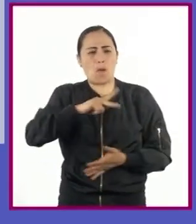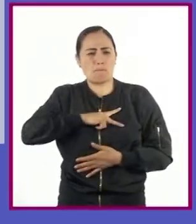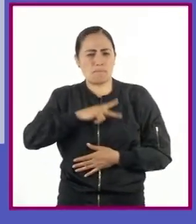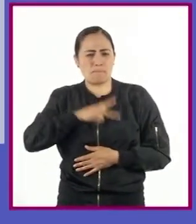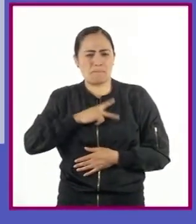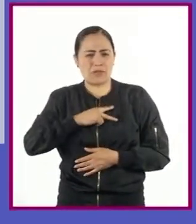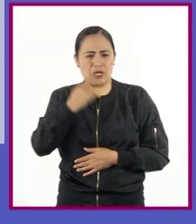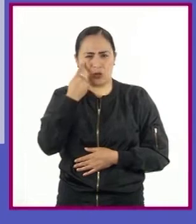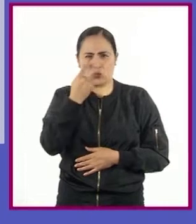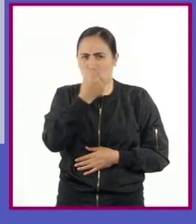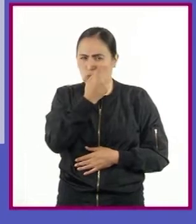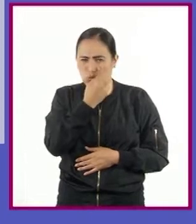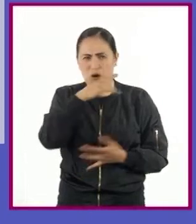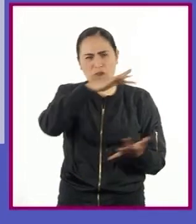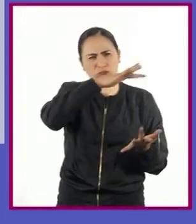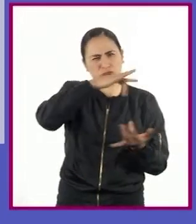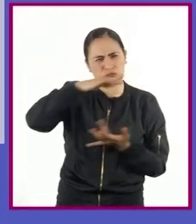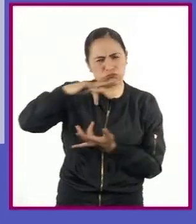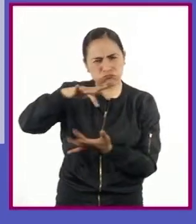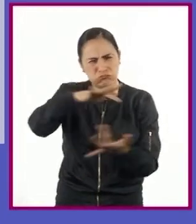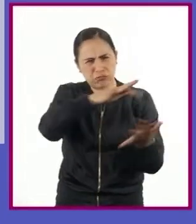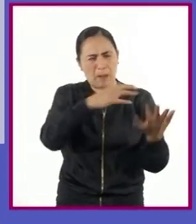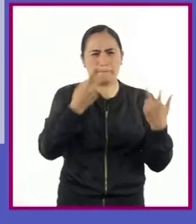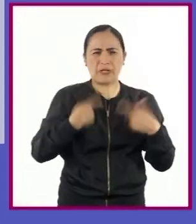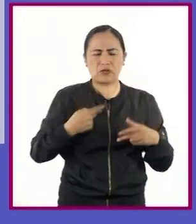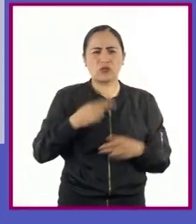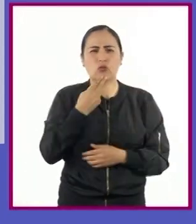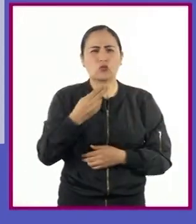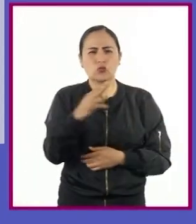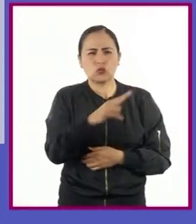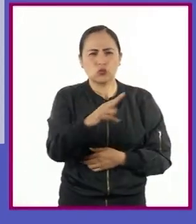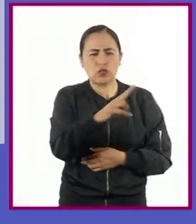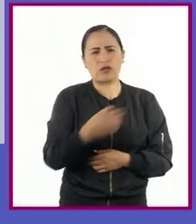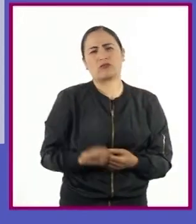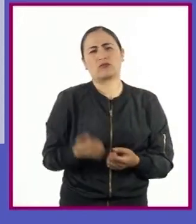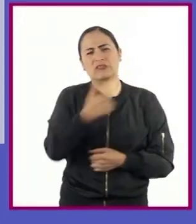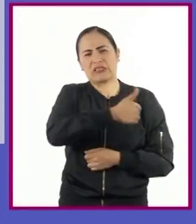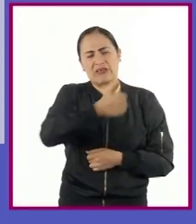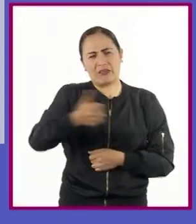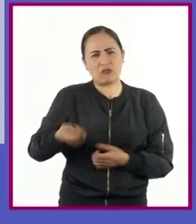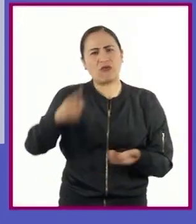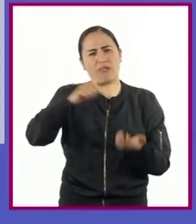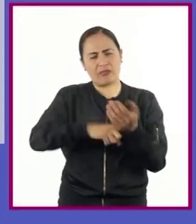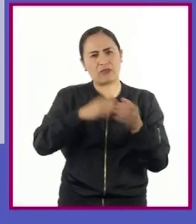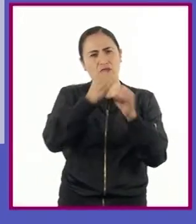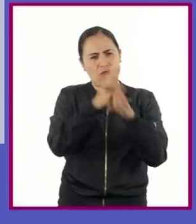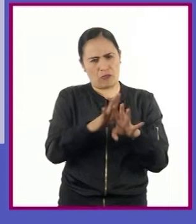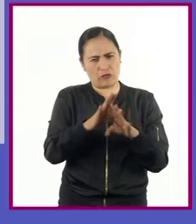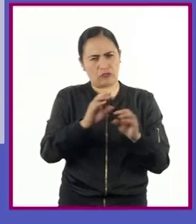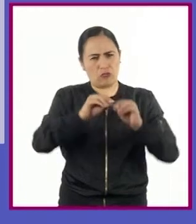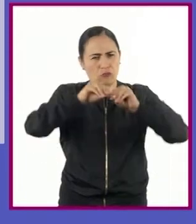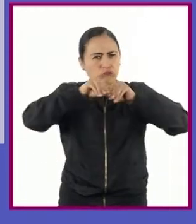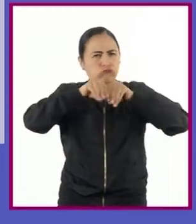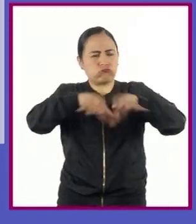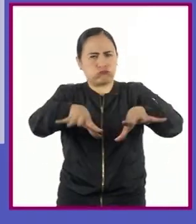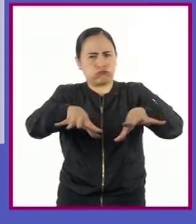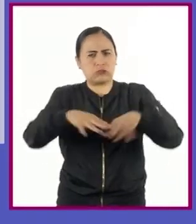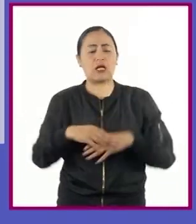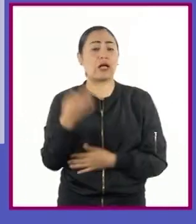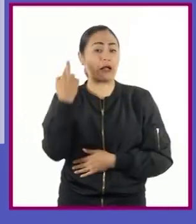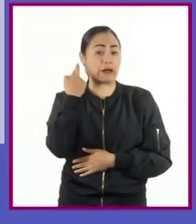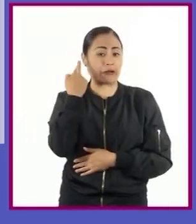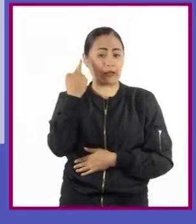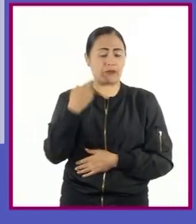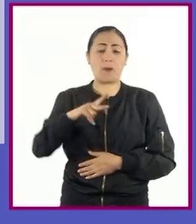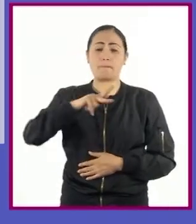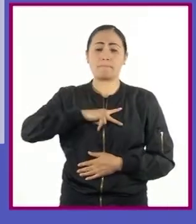sobre las redes sociales es que los usuarios debemos hacernos responsables de los contenidos que publicamos. Para radio,